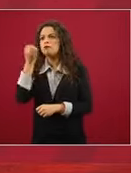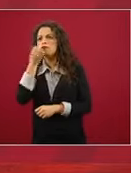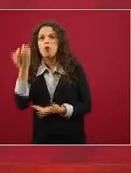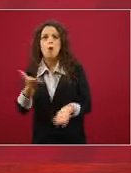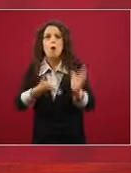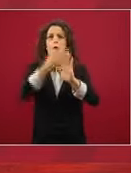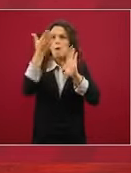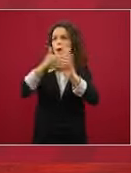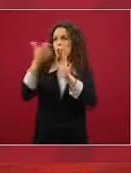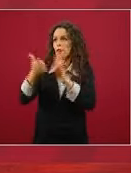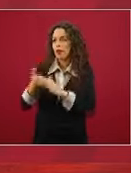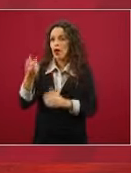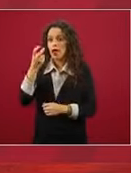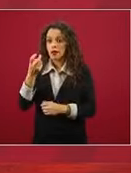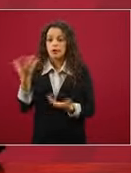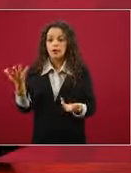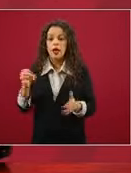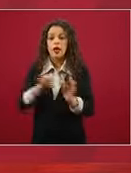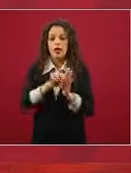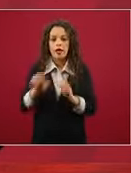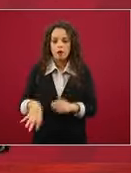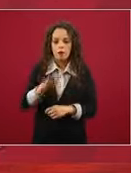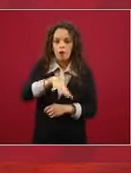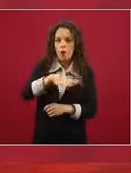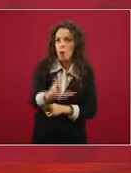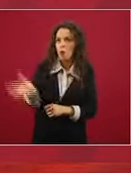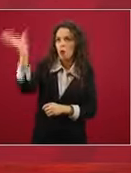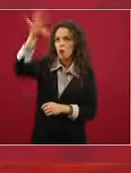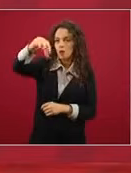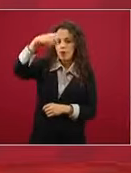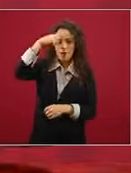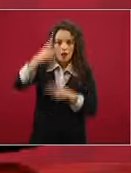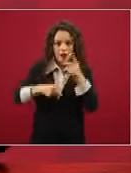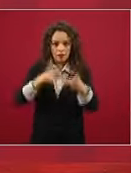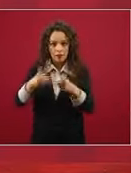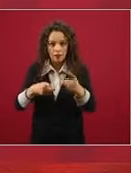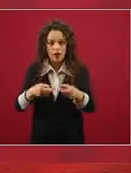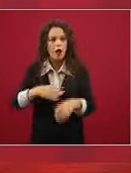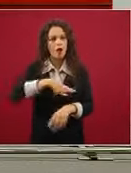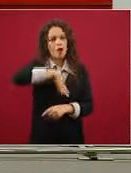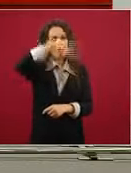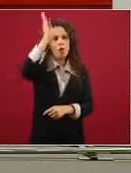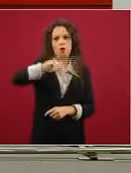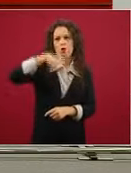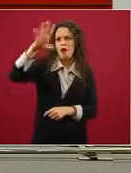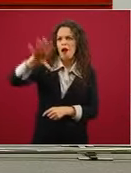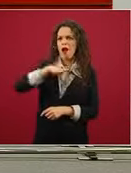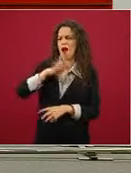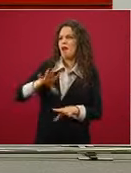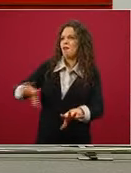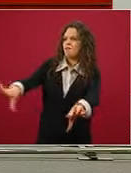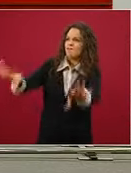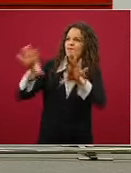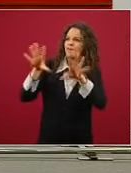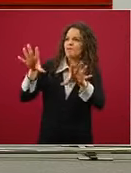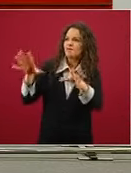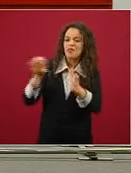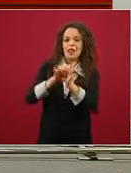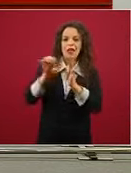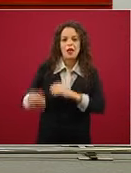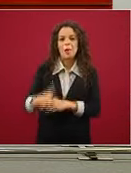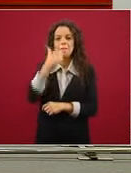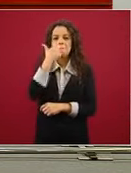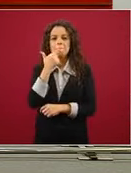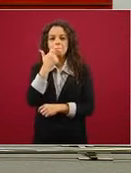primarias. La cancha de básquetbol o la cancha de fútbol pintada con un enorme anuncio, no sé, de color rojo, con